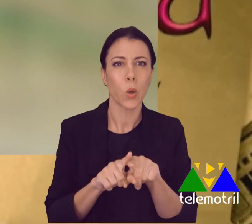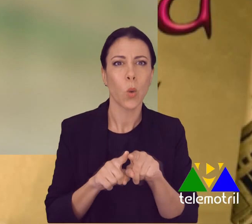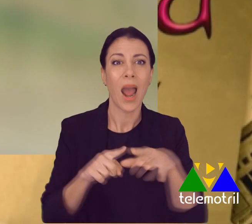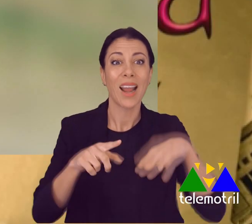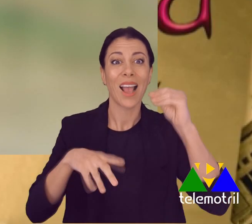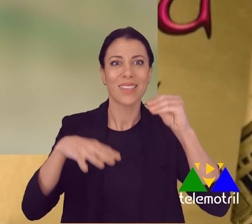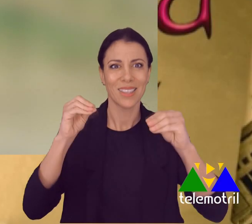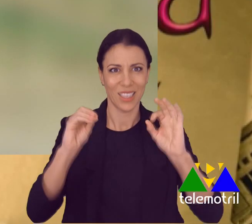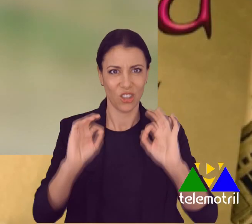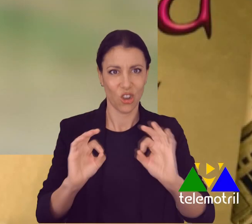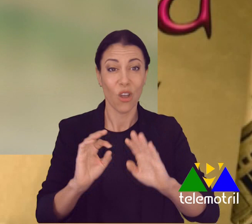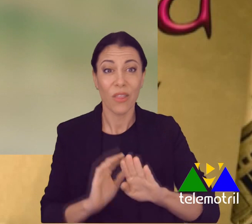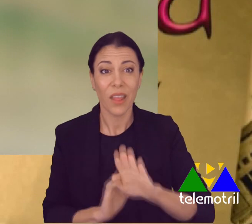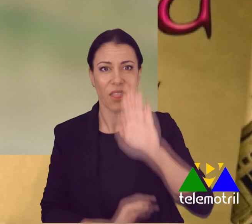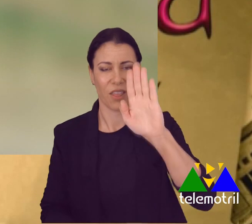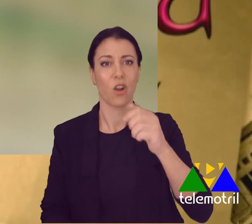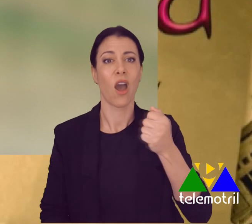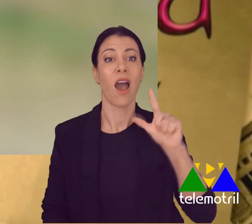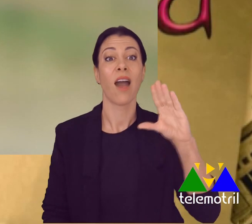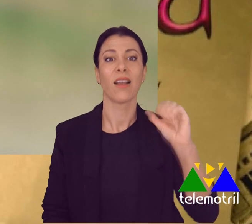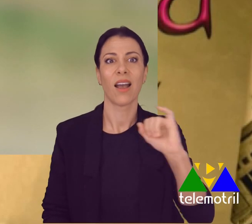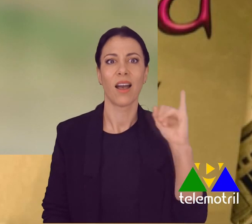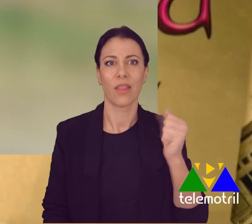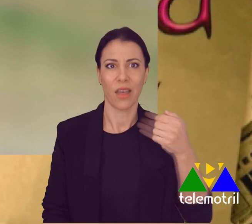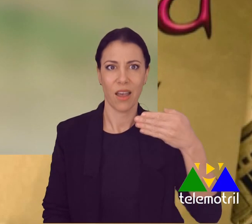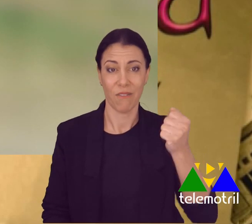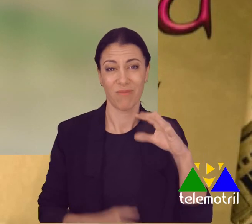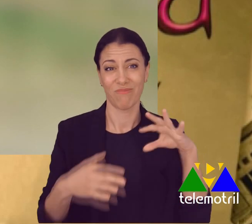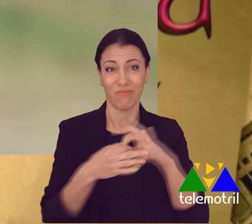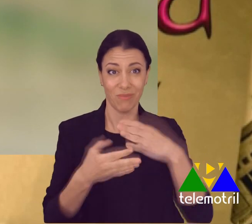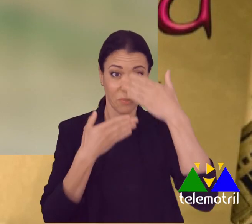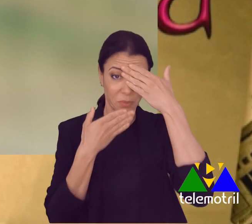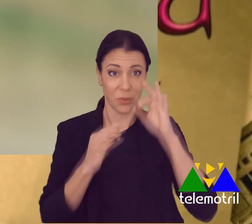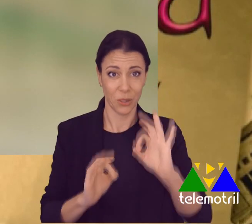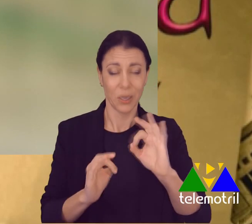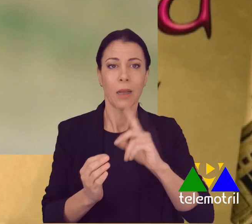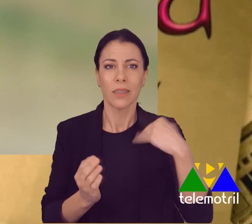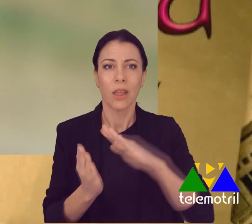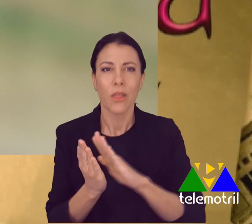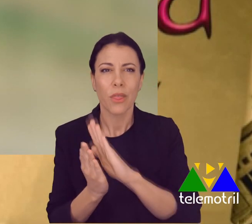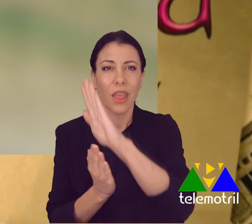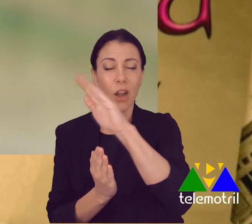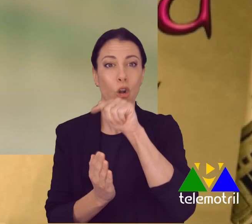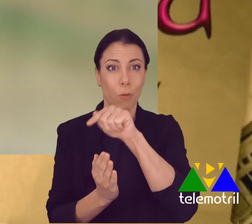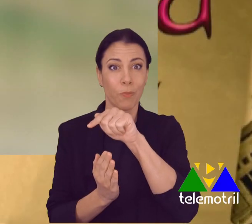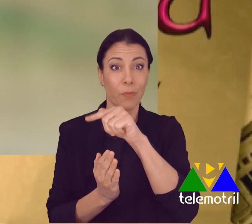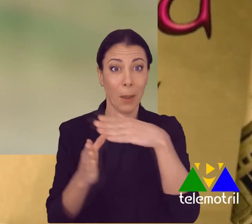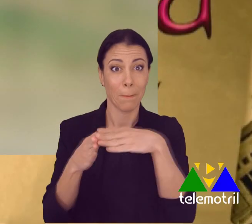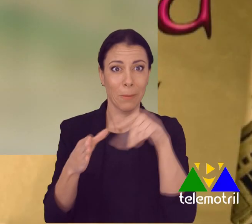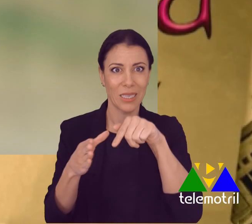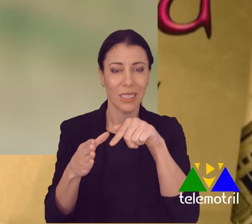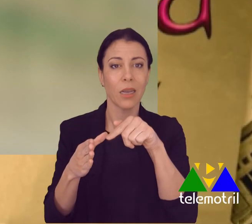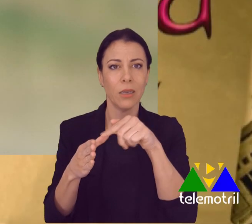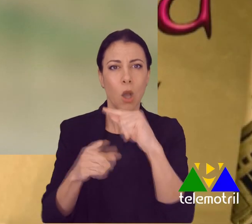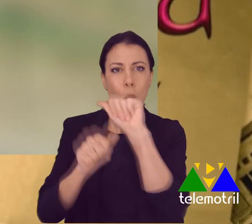castillo del cerro. La alcazaba, Calaf al Sayar, que estaba en el cerro, que había sido un poco,